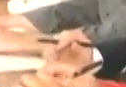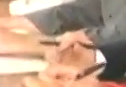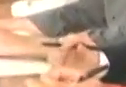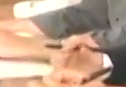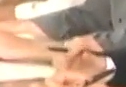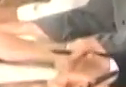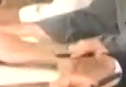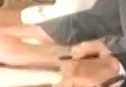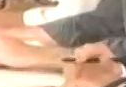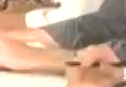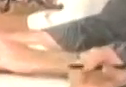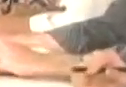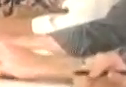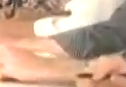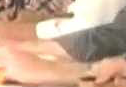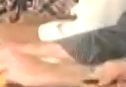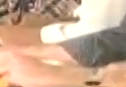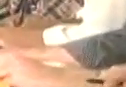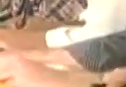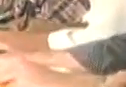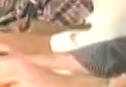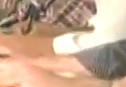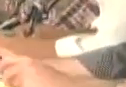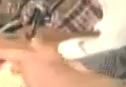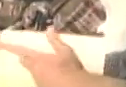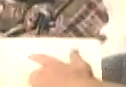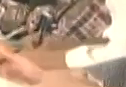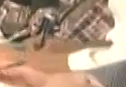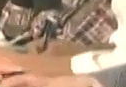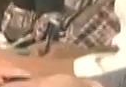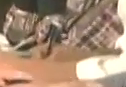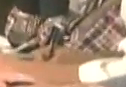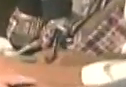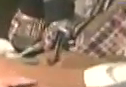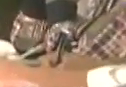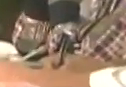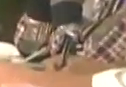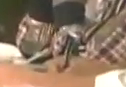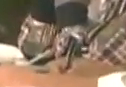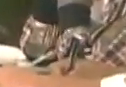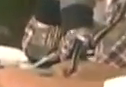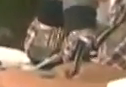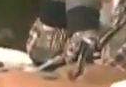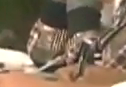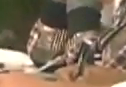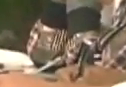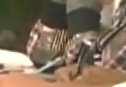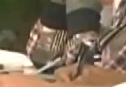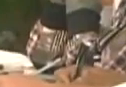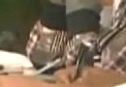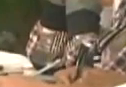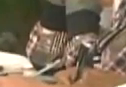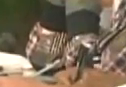regalos por correo para el cumpleaños 23 60 años no se cumplen todos los días